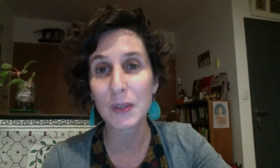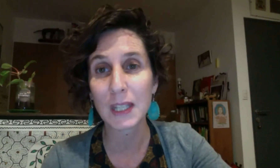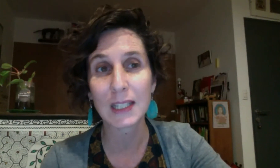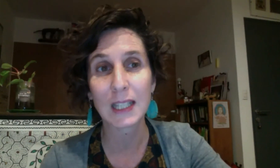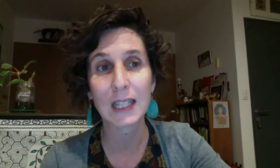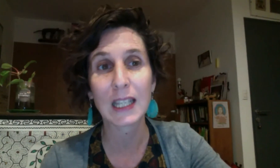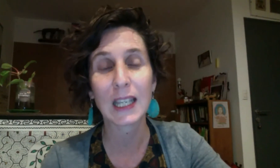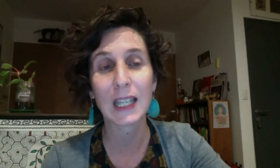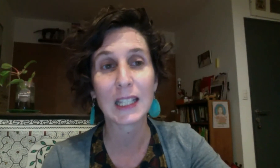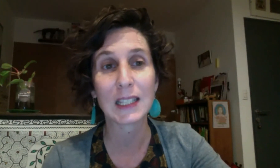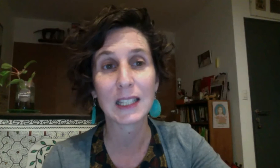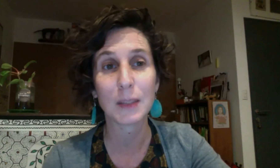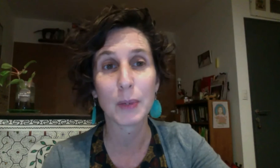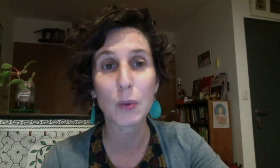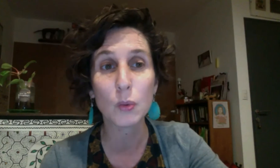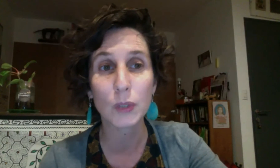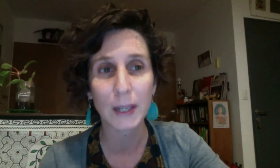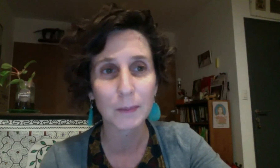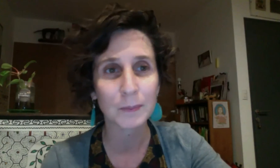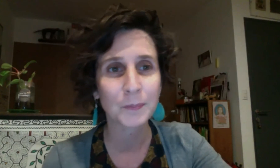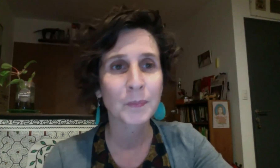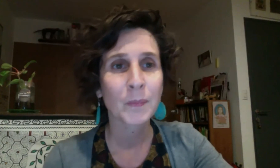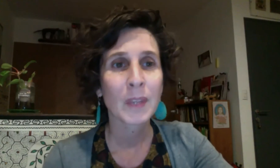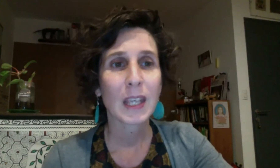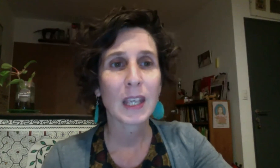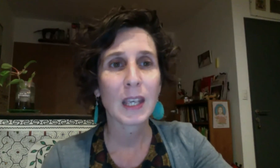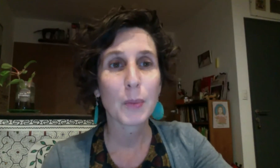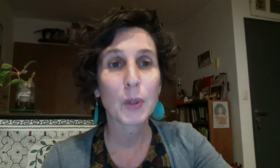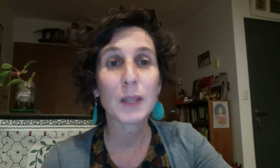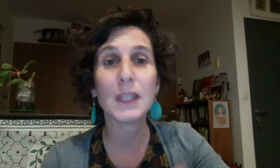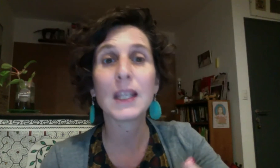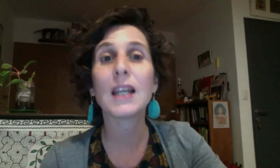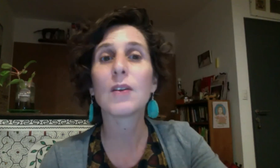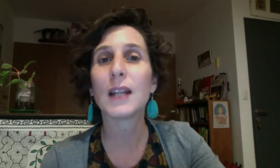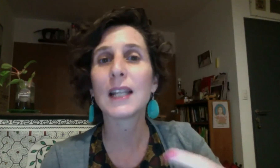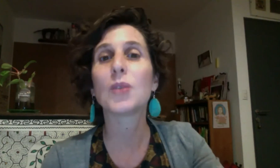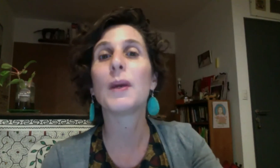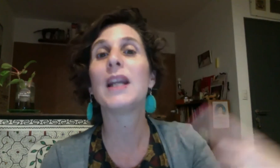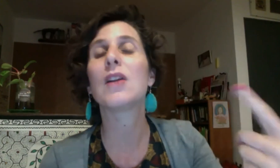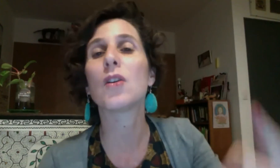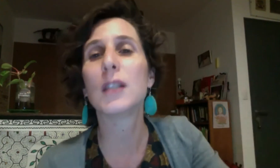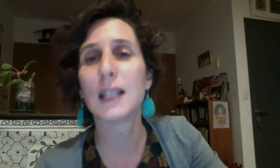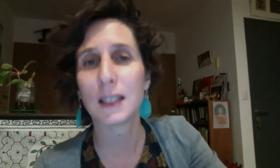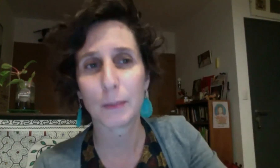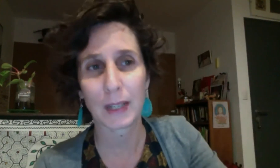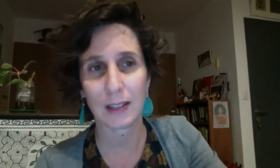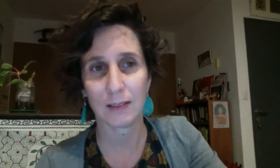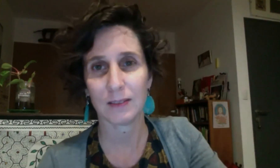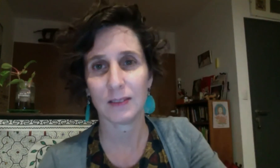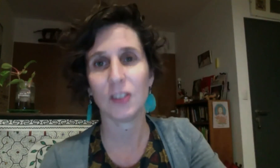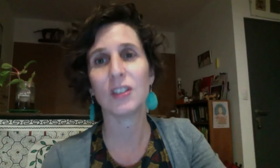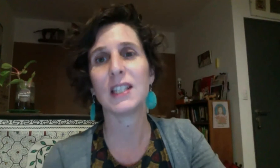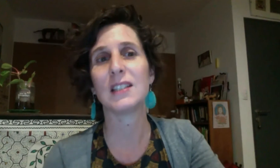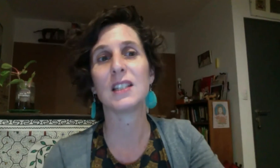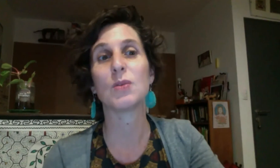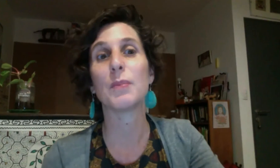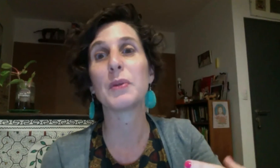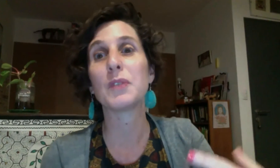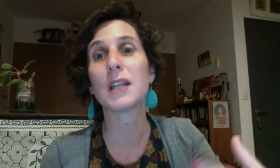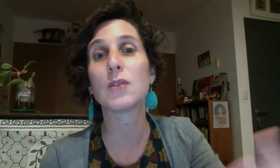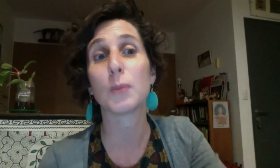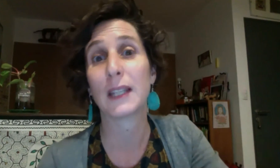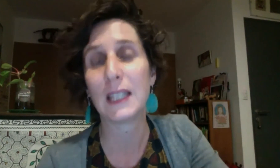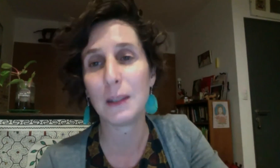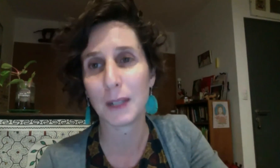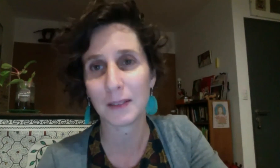pareció interesante la siguiente pregunta, porque invita al escolar a tomar el rol de la tapada, ¿no? Es decir, es una